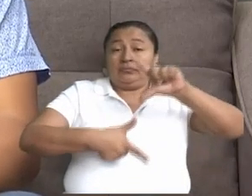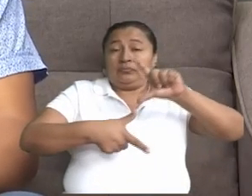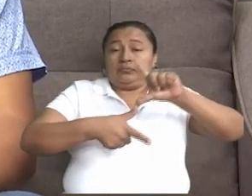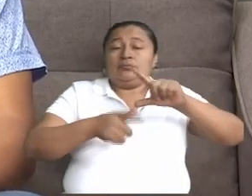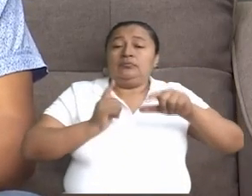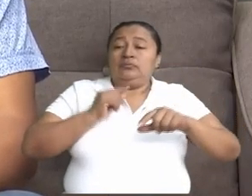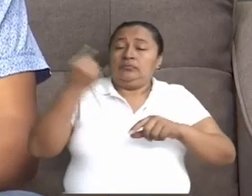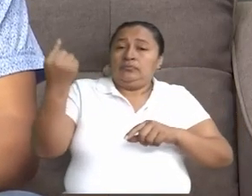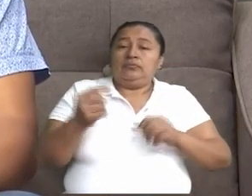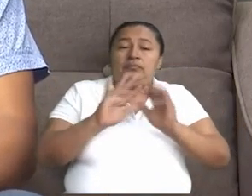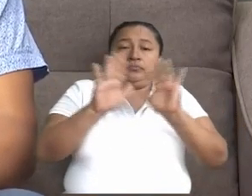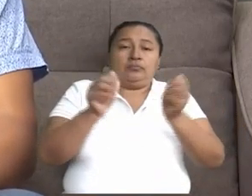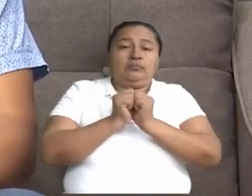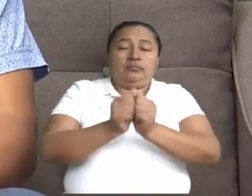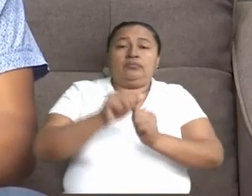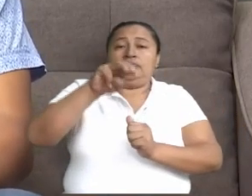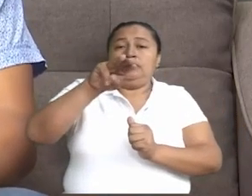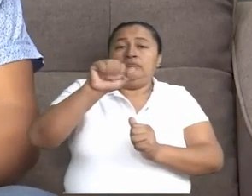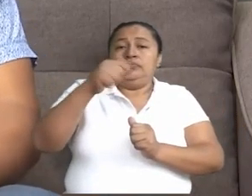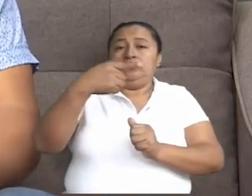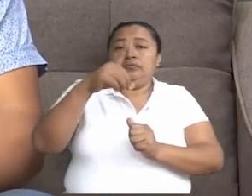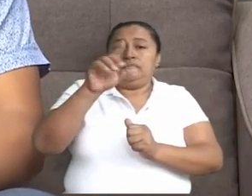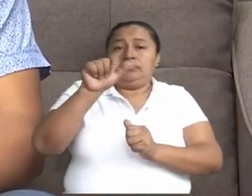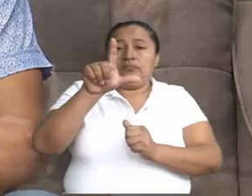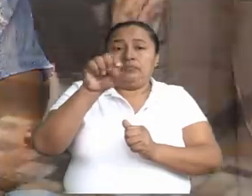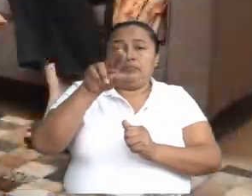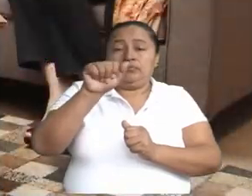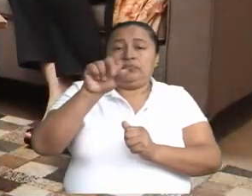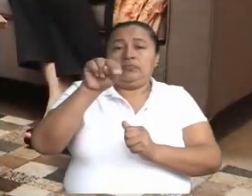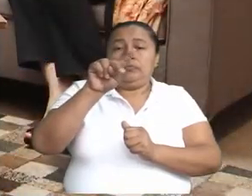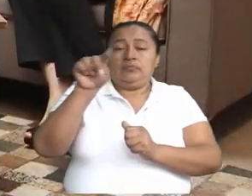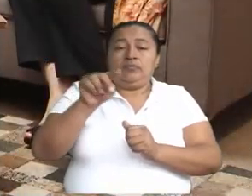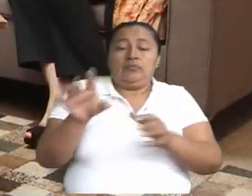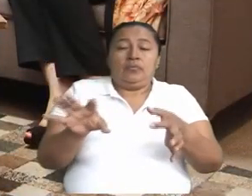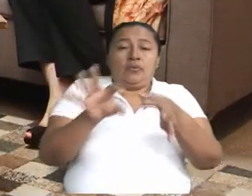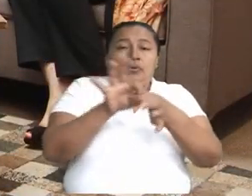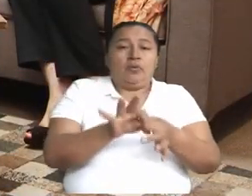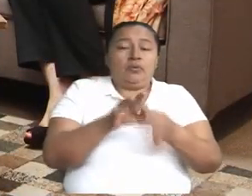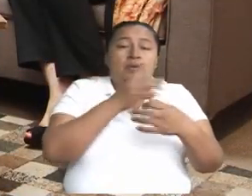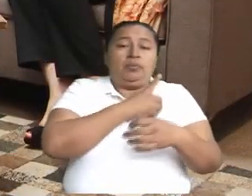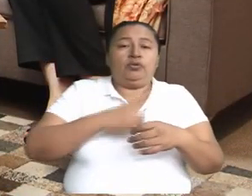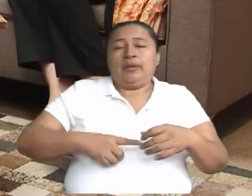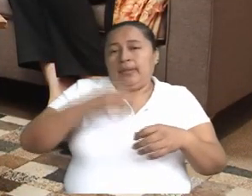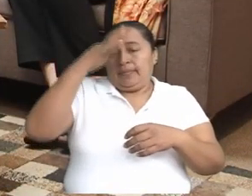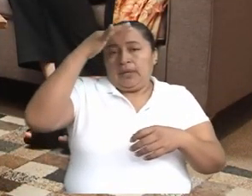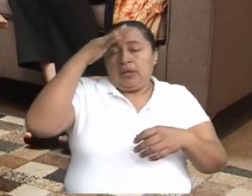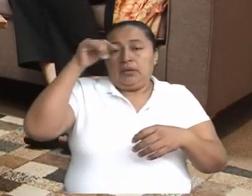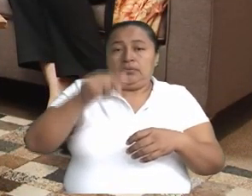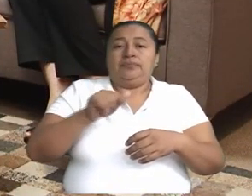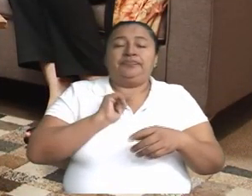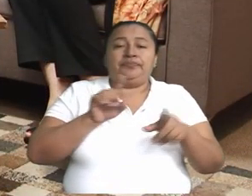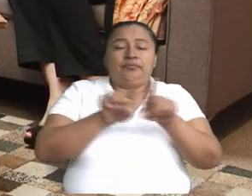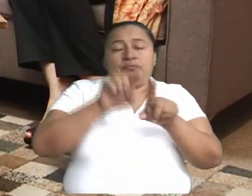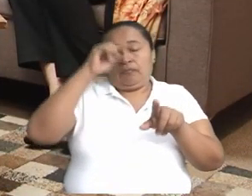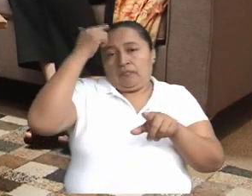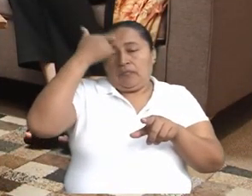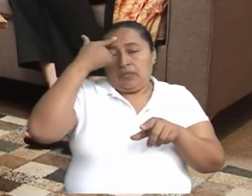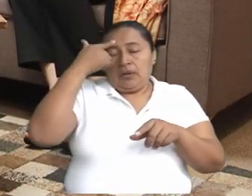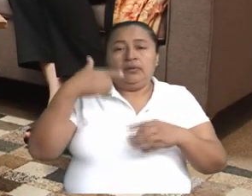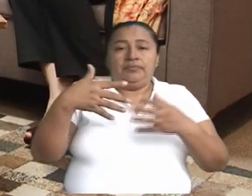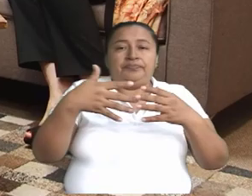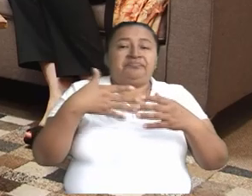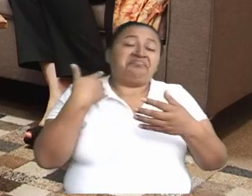contamos con la presencia de la compañera Magdalena Núñez, quien es diputada de la coalición de partidos de gobierno en México, los Estados Unidos